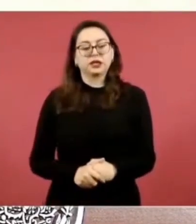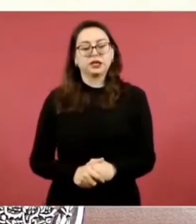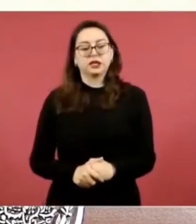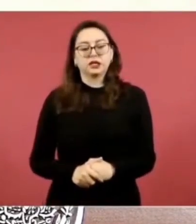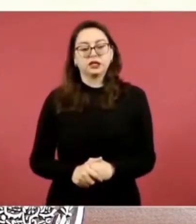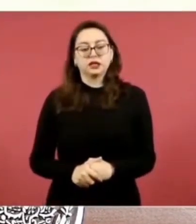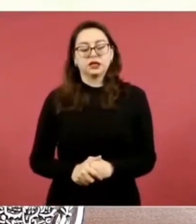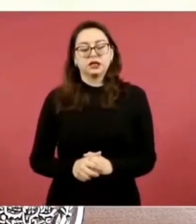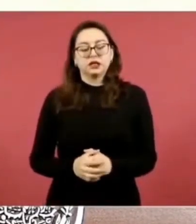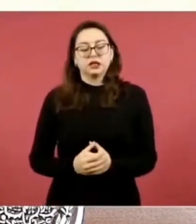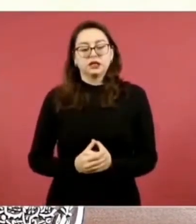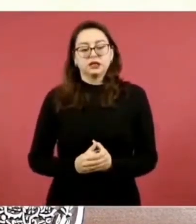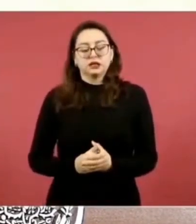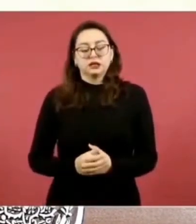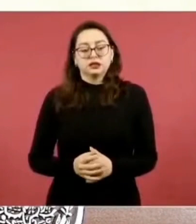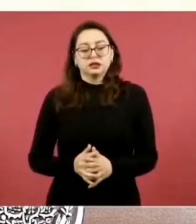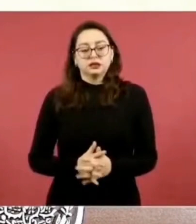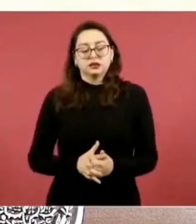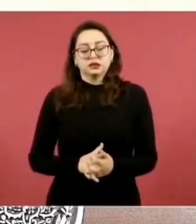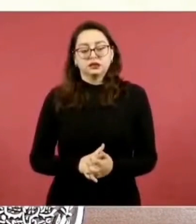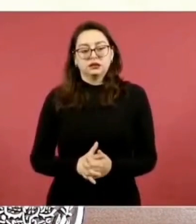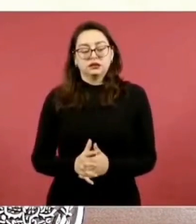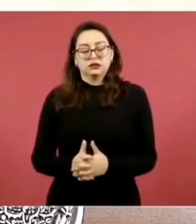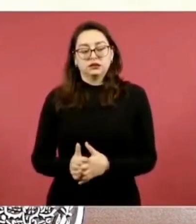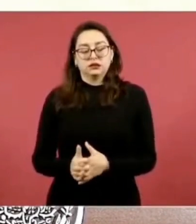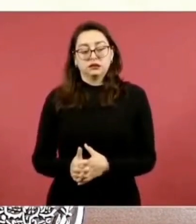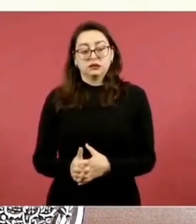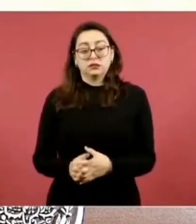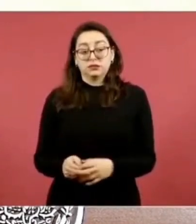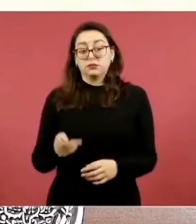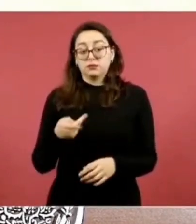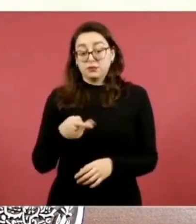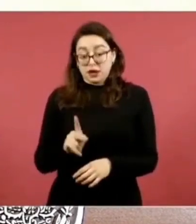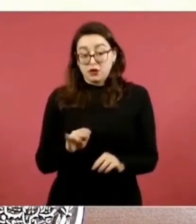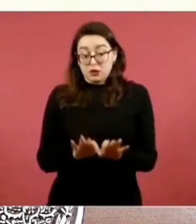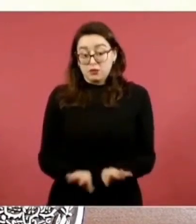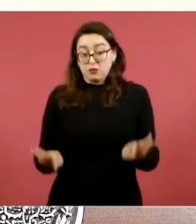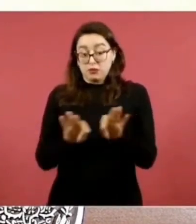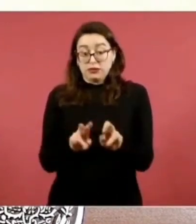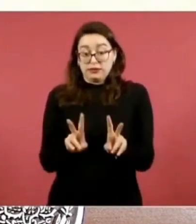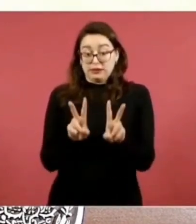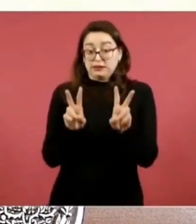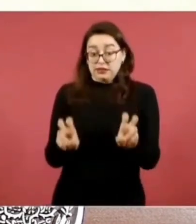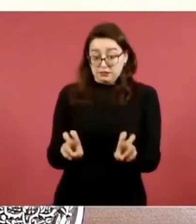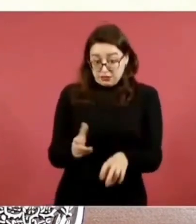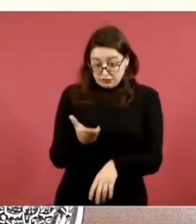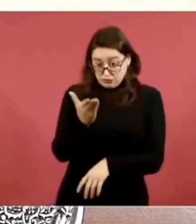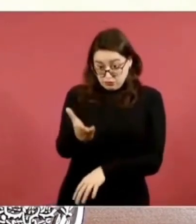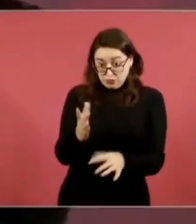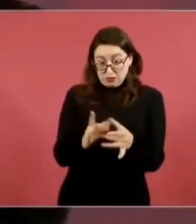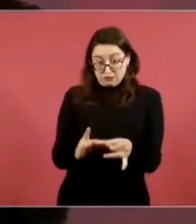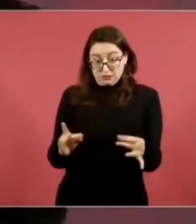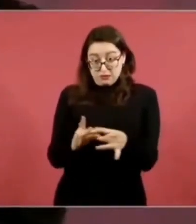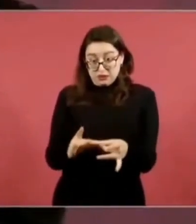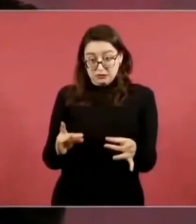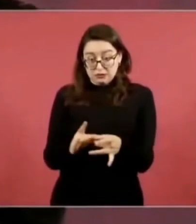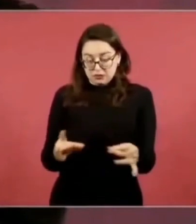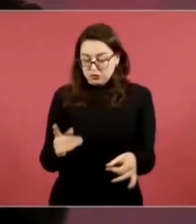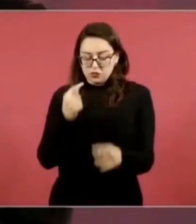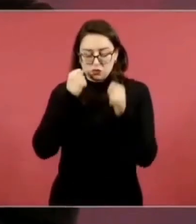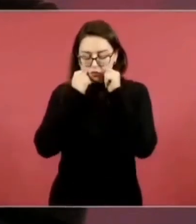él, ya vamos a contestarle la llamada. Pero es muy importante este tema, ¿sí? Por eso no le hace que nos